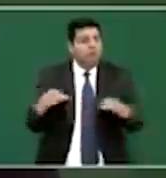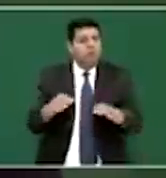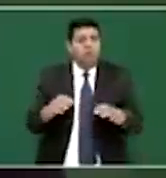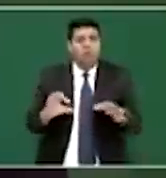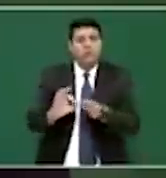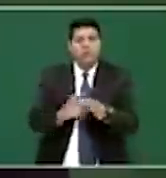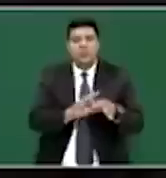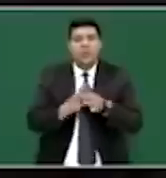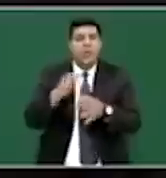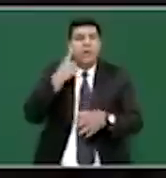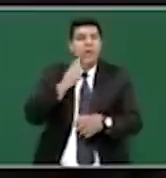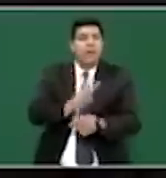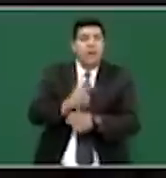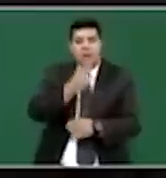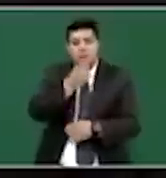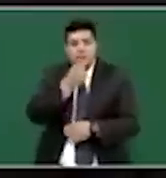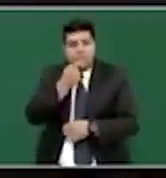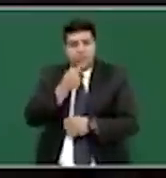y